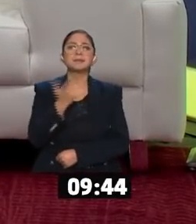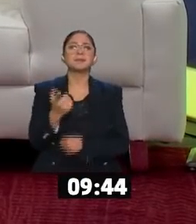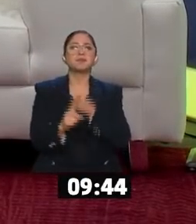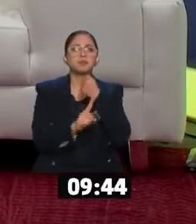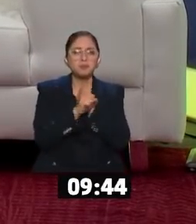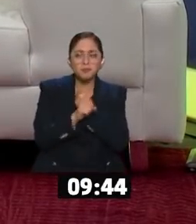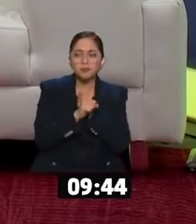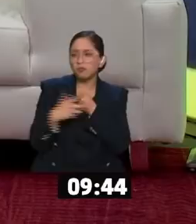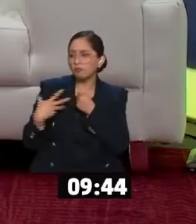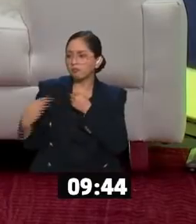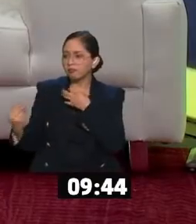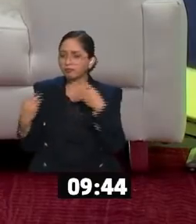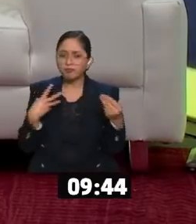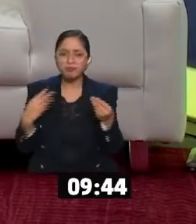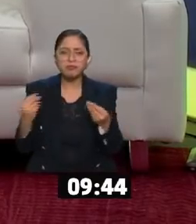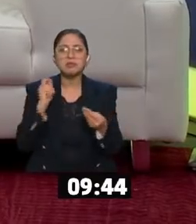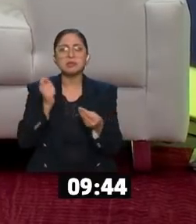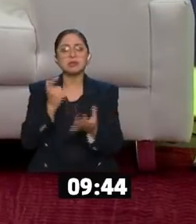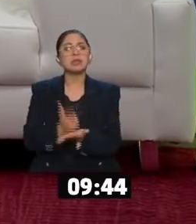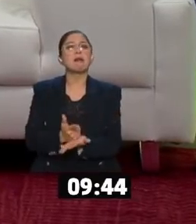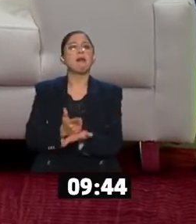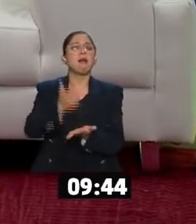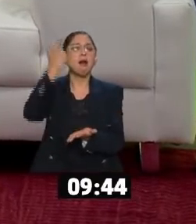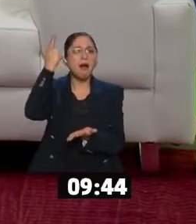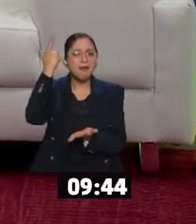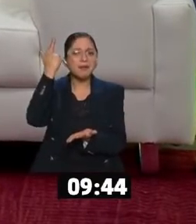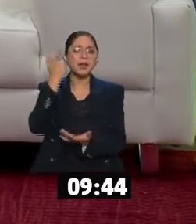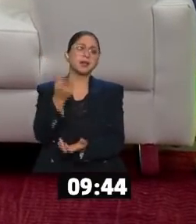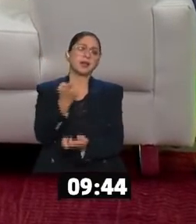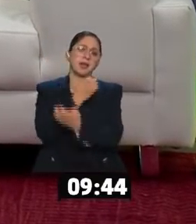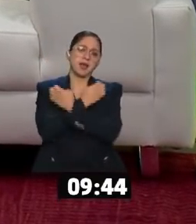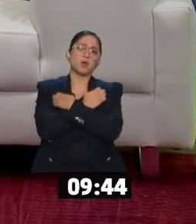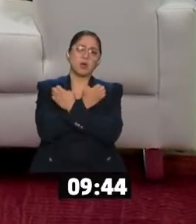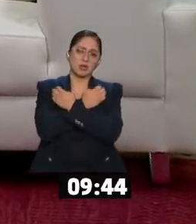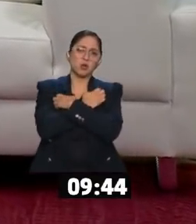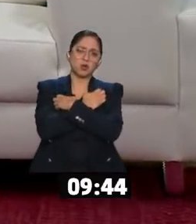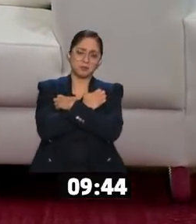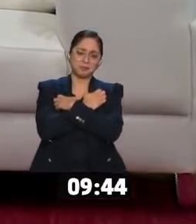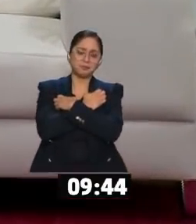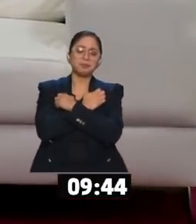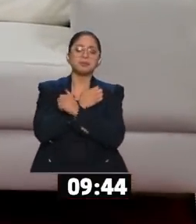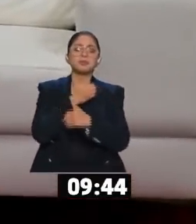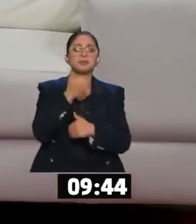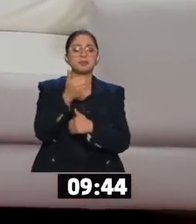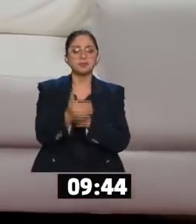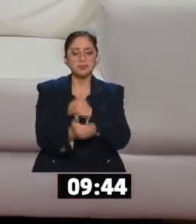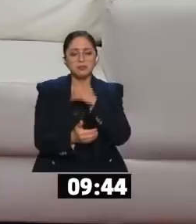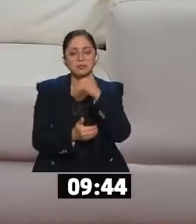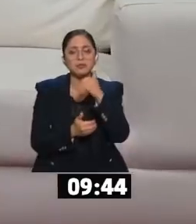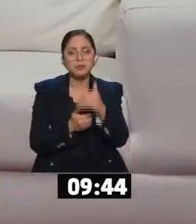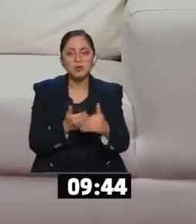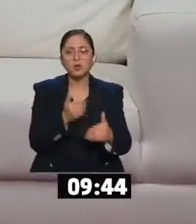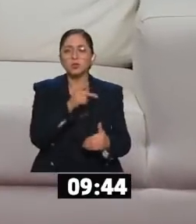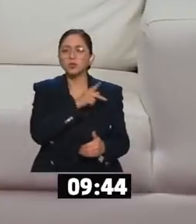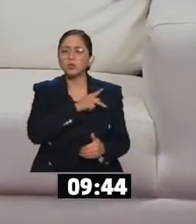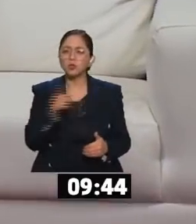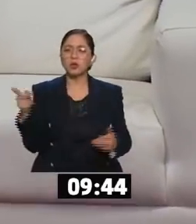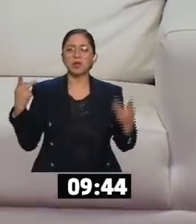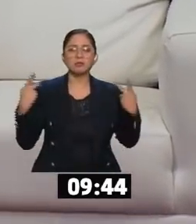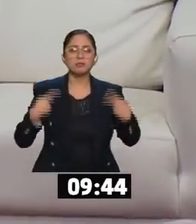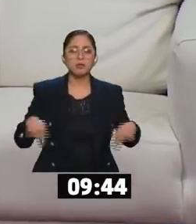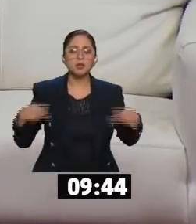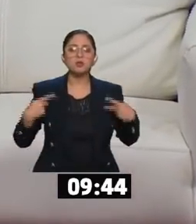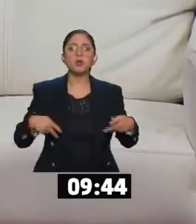dañó la pandemia de manera grave es precisamente la educación. Sí. Este proceso civilizatorio de construir